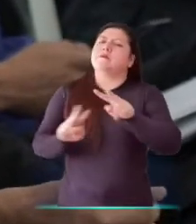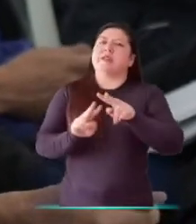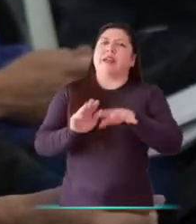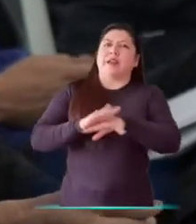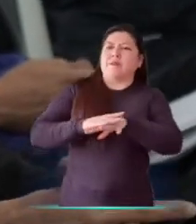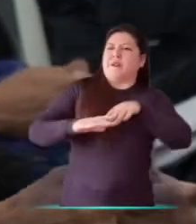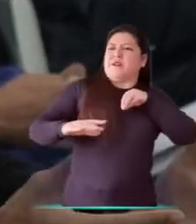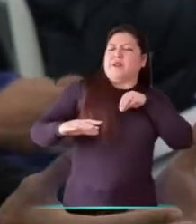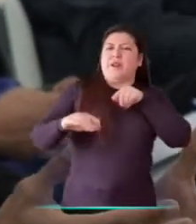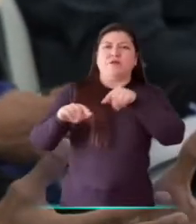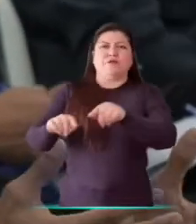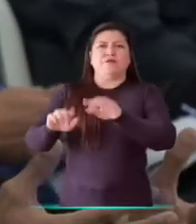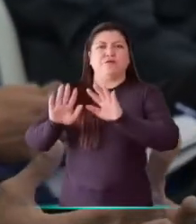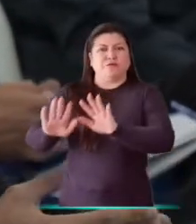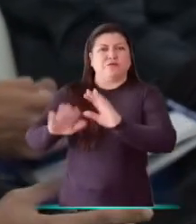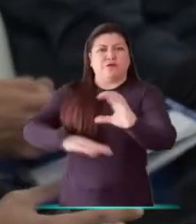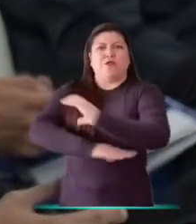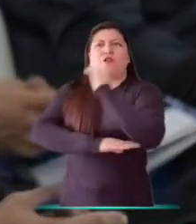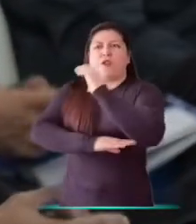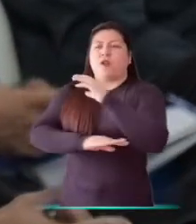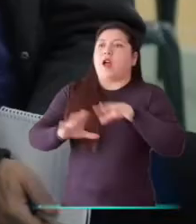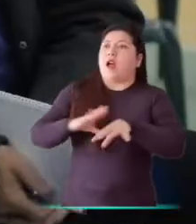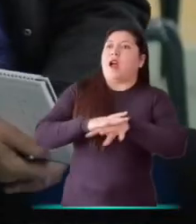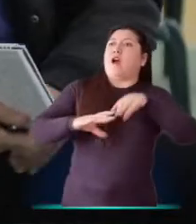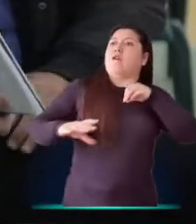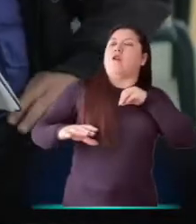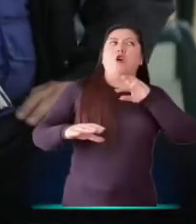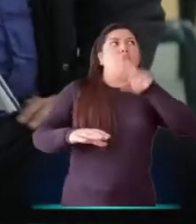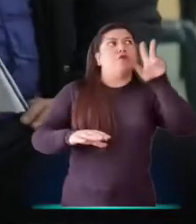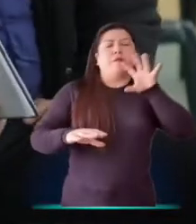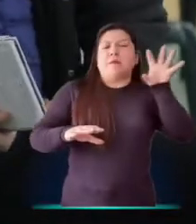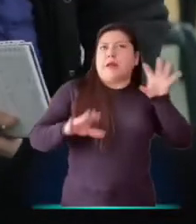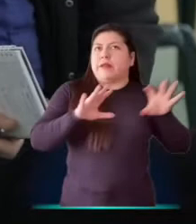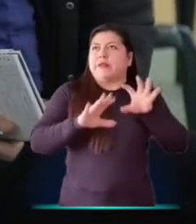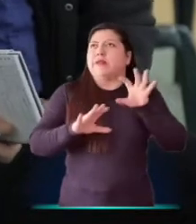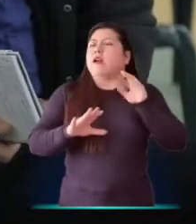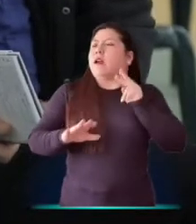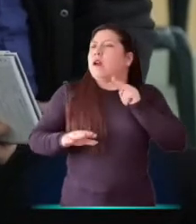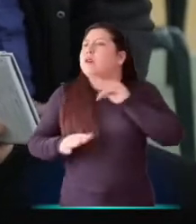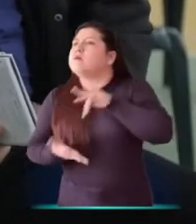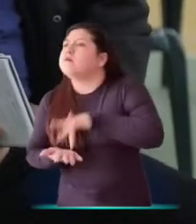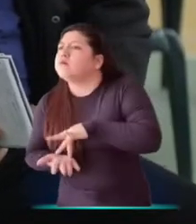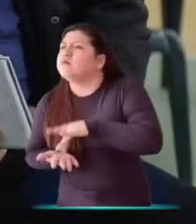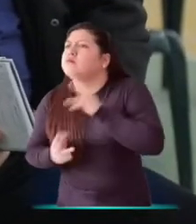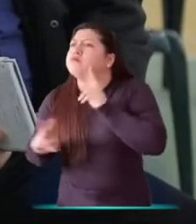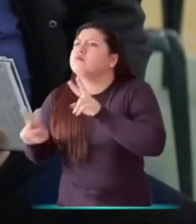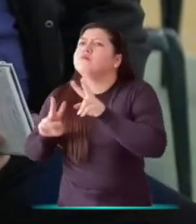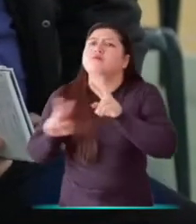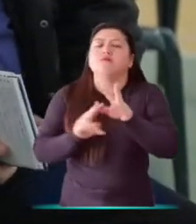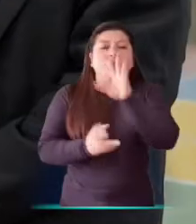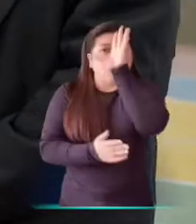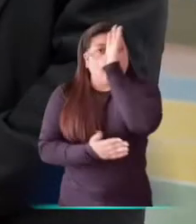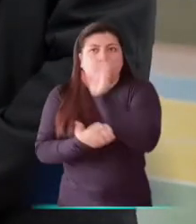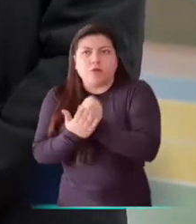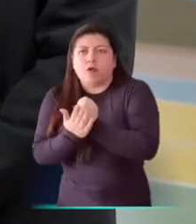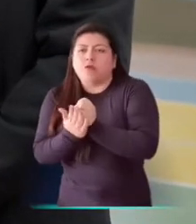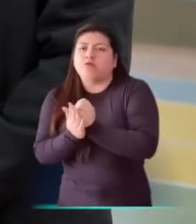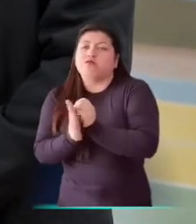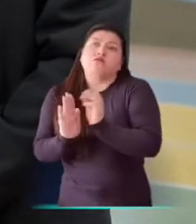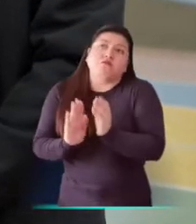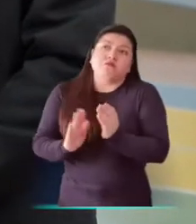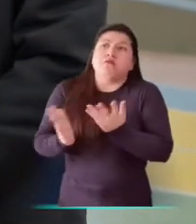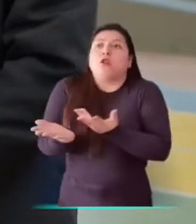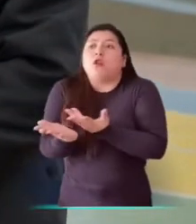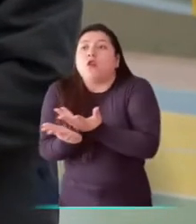organismo externo a lo que es el Gobierno de Colombia, que en forma totalmente imparcial pueda opinar y